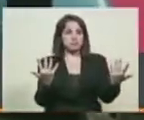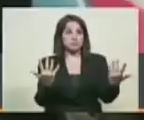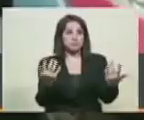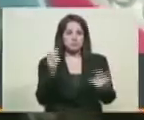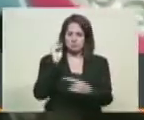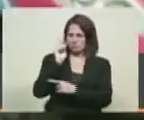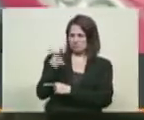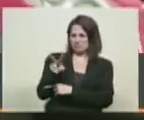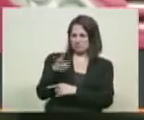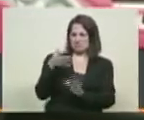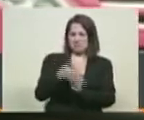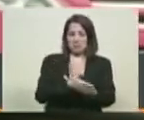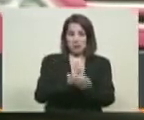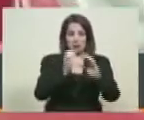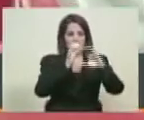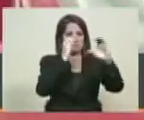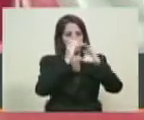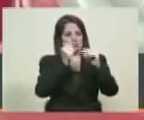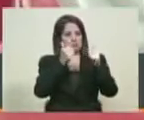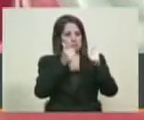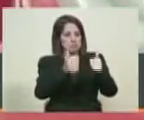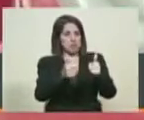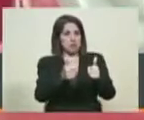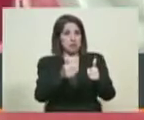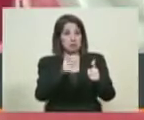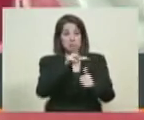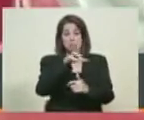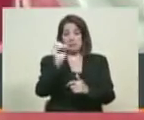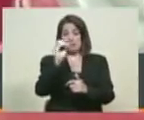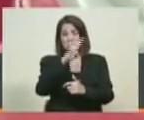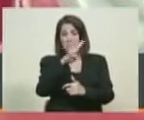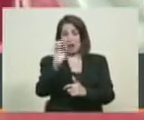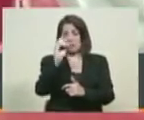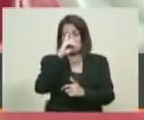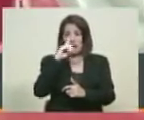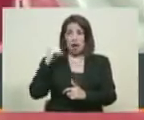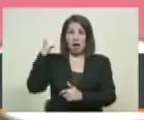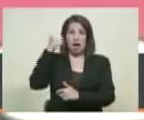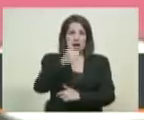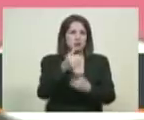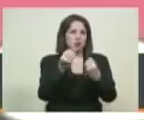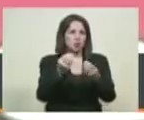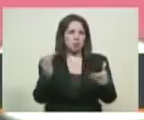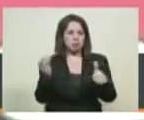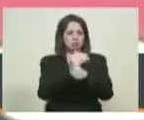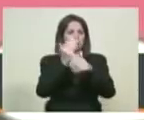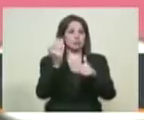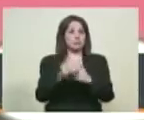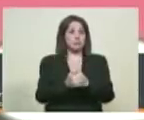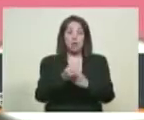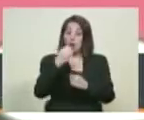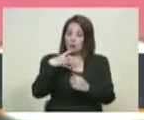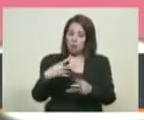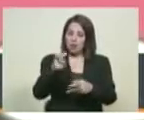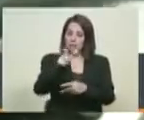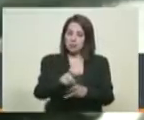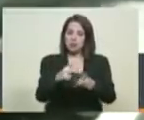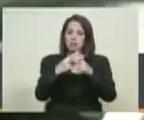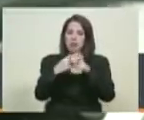ven a veces camioneticas funcionando de hace 30, 40 años. ¿Cómo han logrado eso? Con buenos mecánicos.